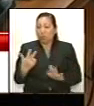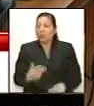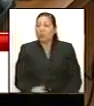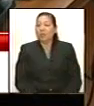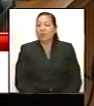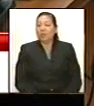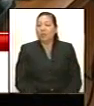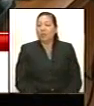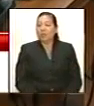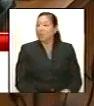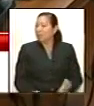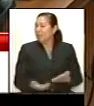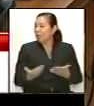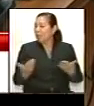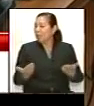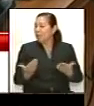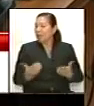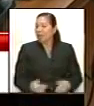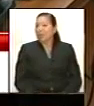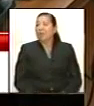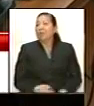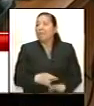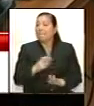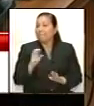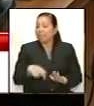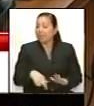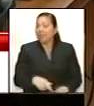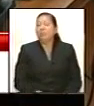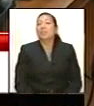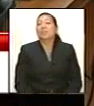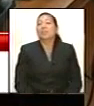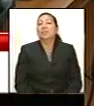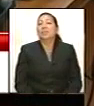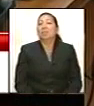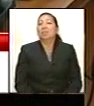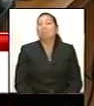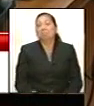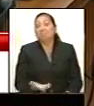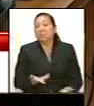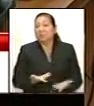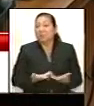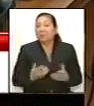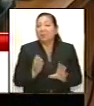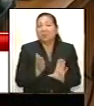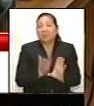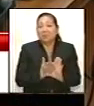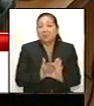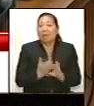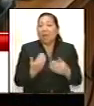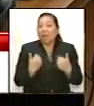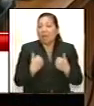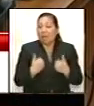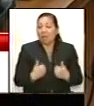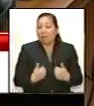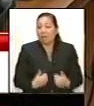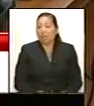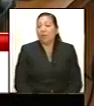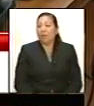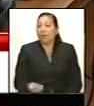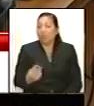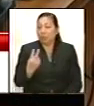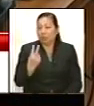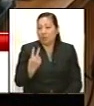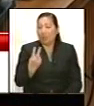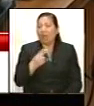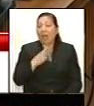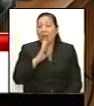0800-76888, en donde hay profesionales, son 6 personas, para ser más exactos, son psicólogos y abogados, incluso 2 de ellos